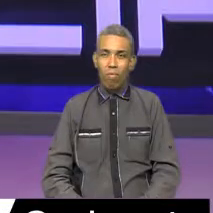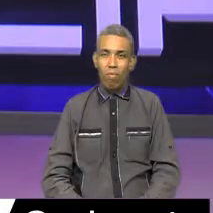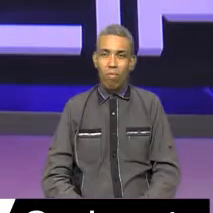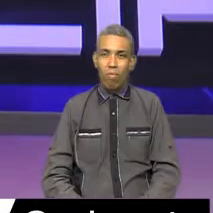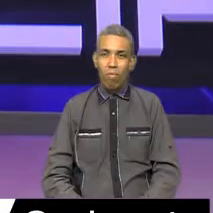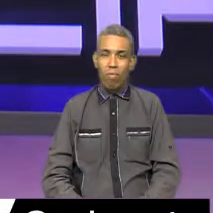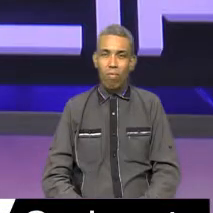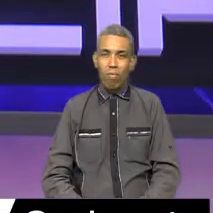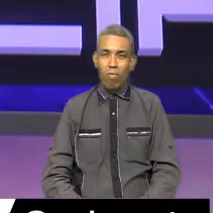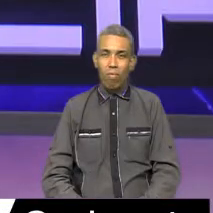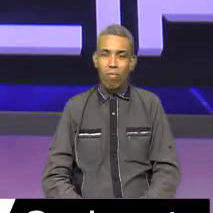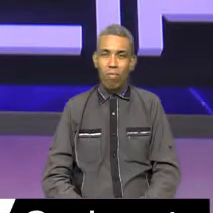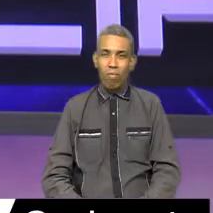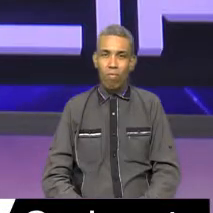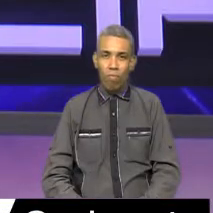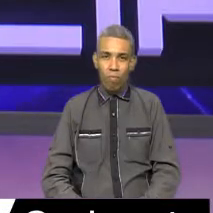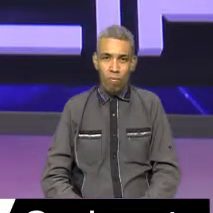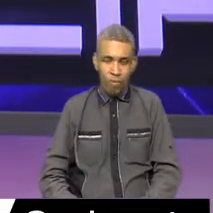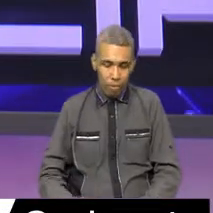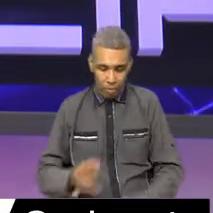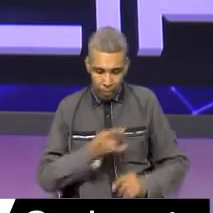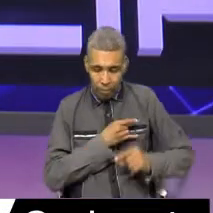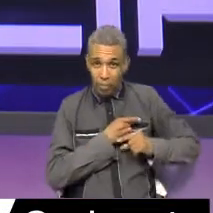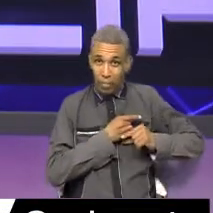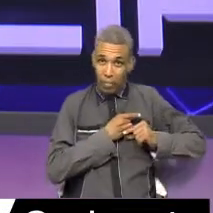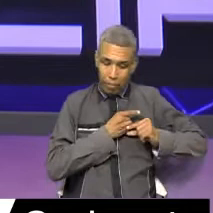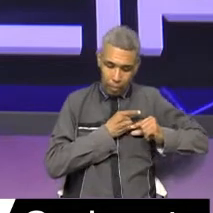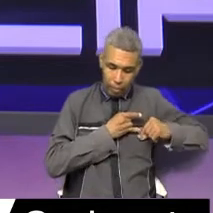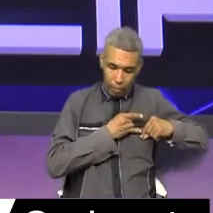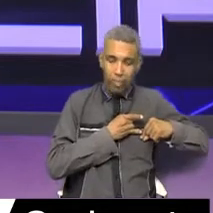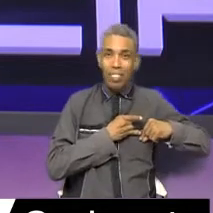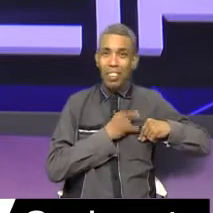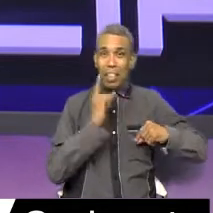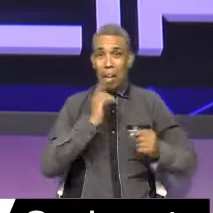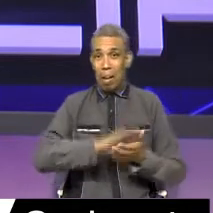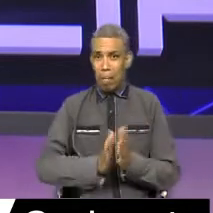Paz recibió por parte de la Ministra de Educación la acreditación de alta calidad de la